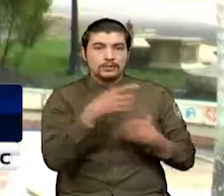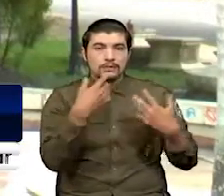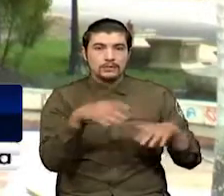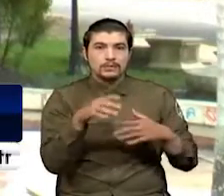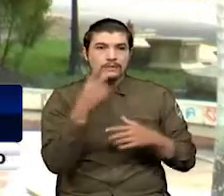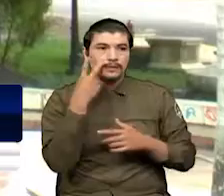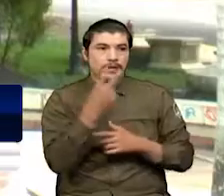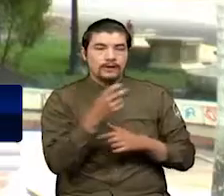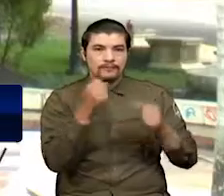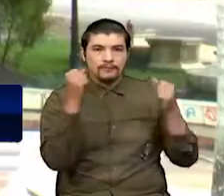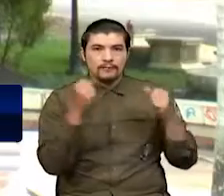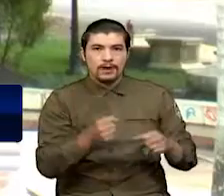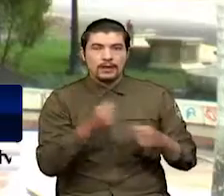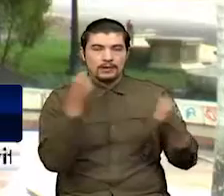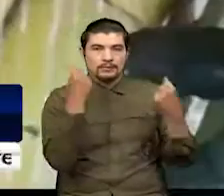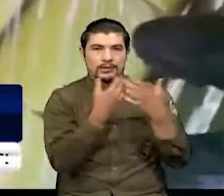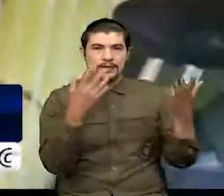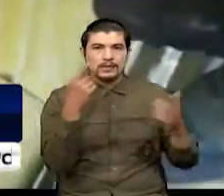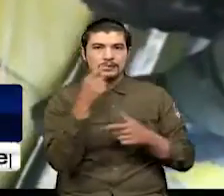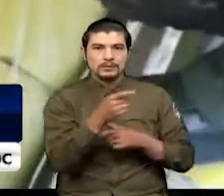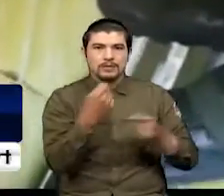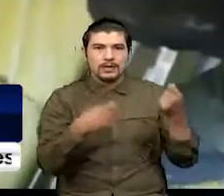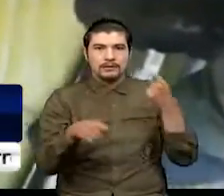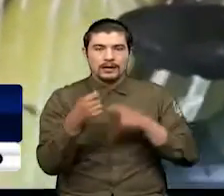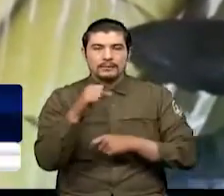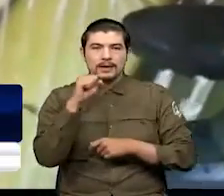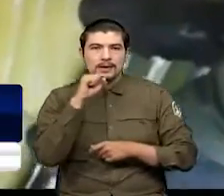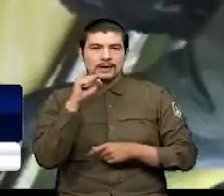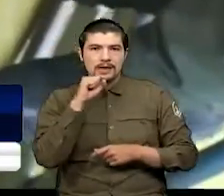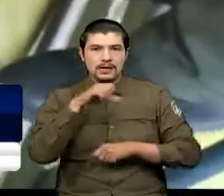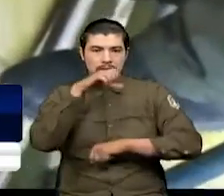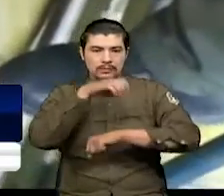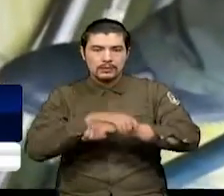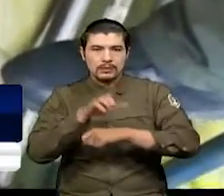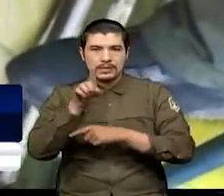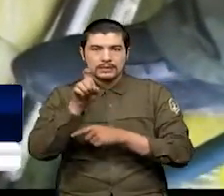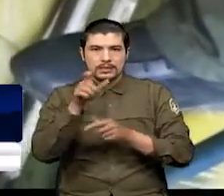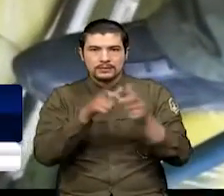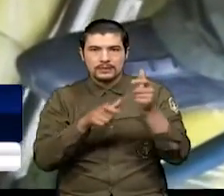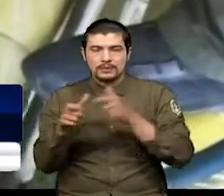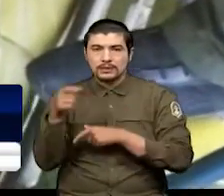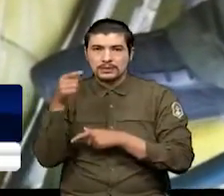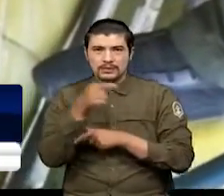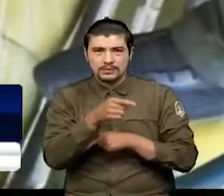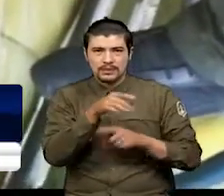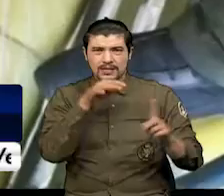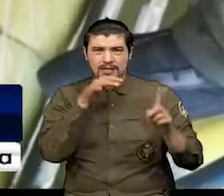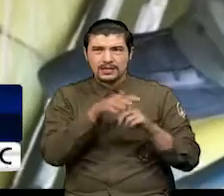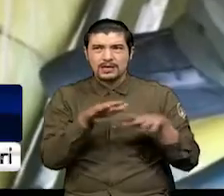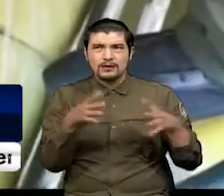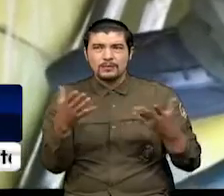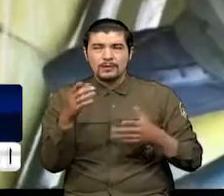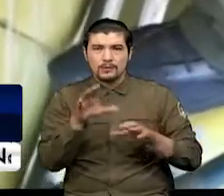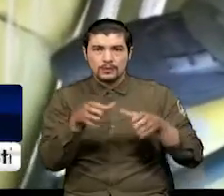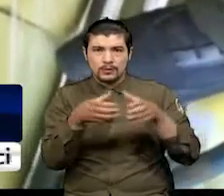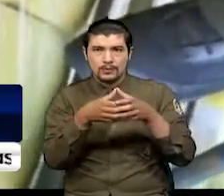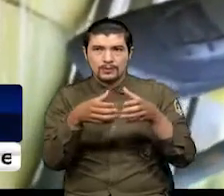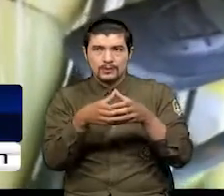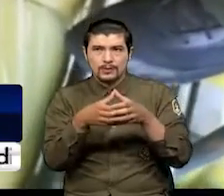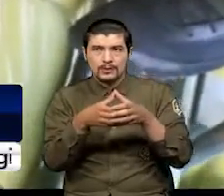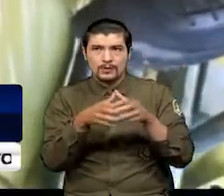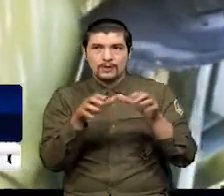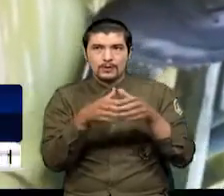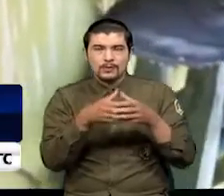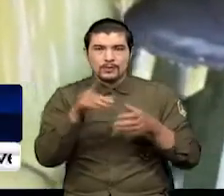fuerte golpe al microtráfico en Barranca Bermeja con la captura de 6 personas que delinquían a través de la banda delincuencial Los